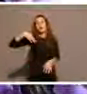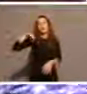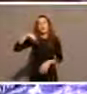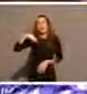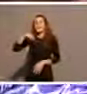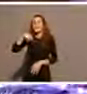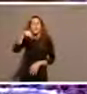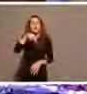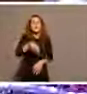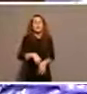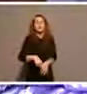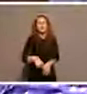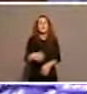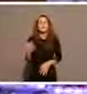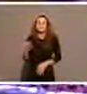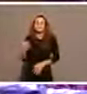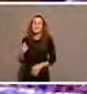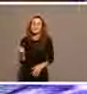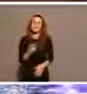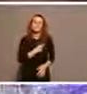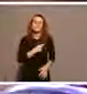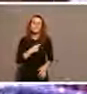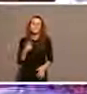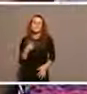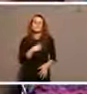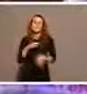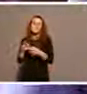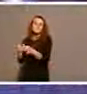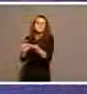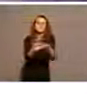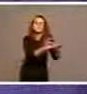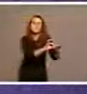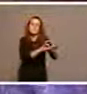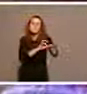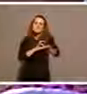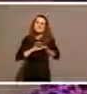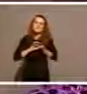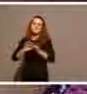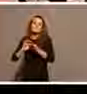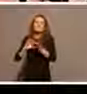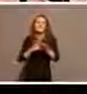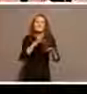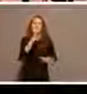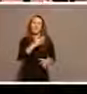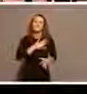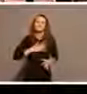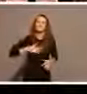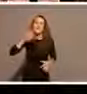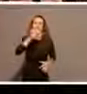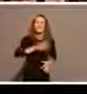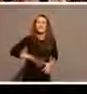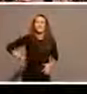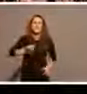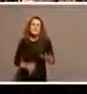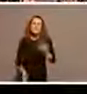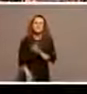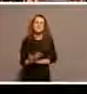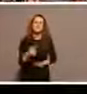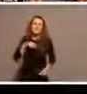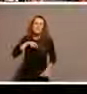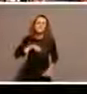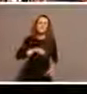razón, es el latir de un corazón. Para construir una nación hay que